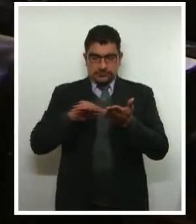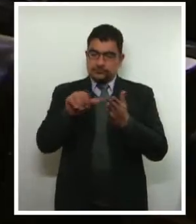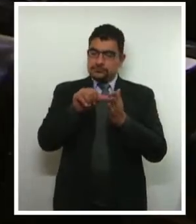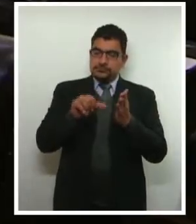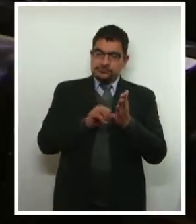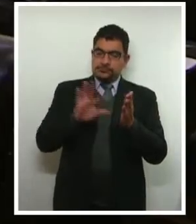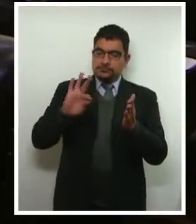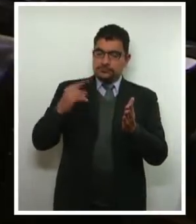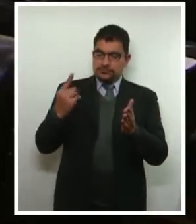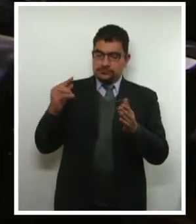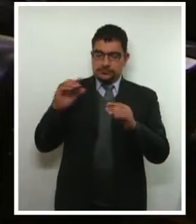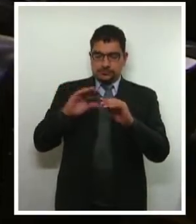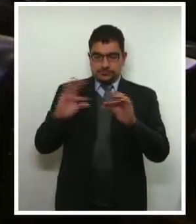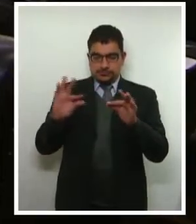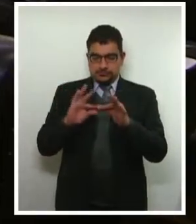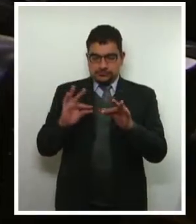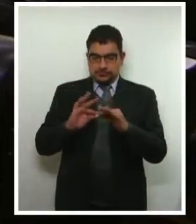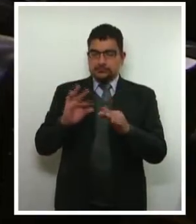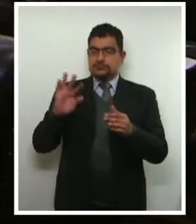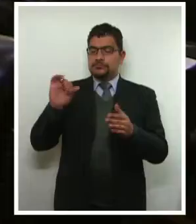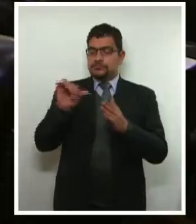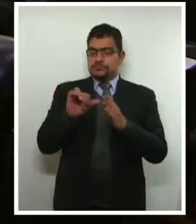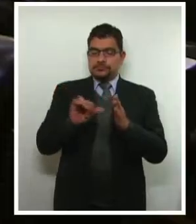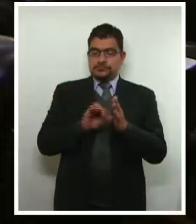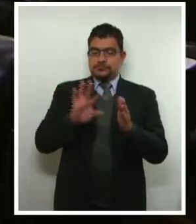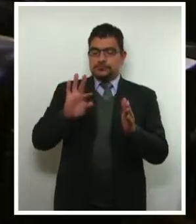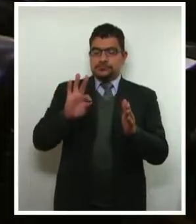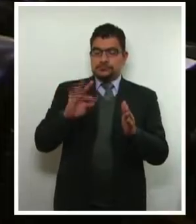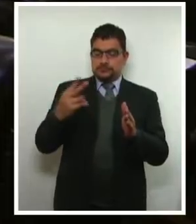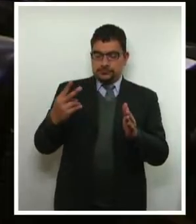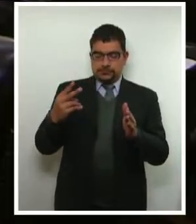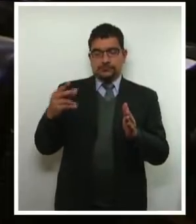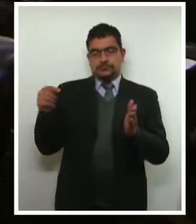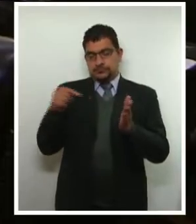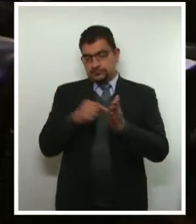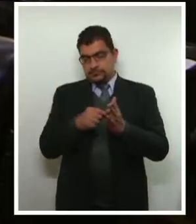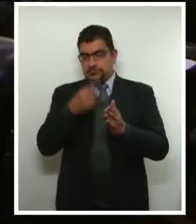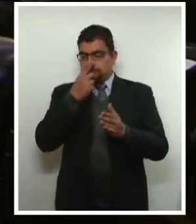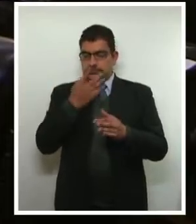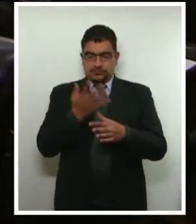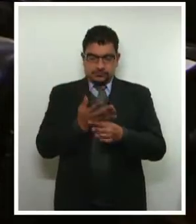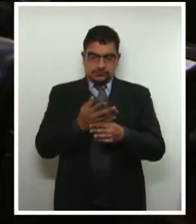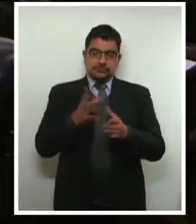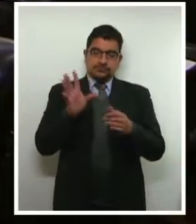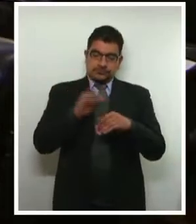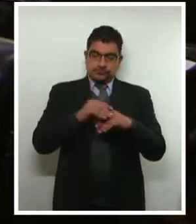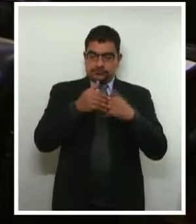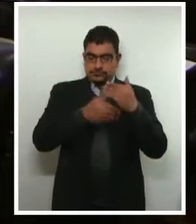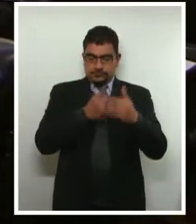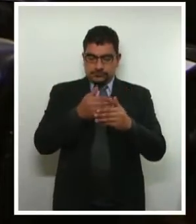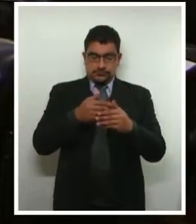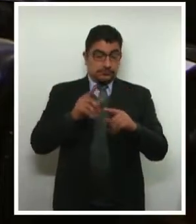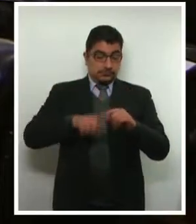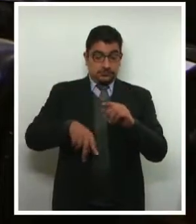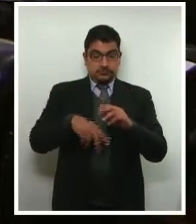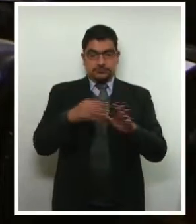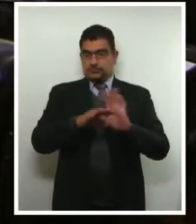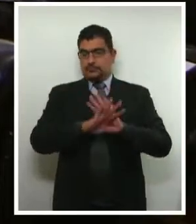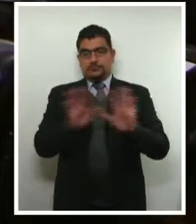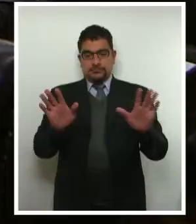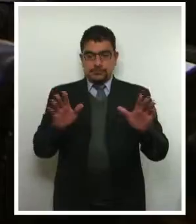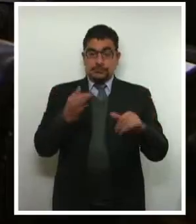artículo 41 o en el artículo 42. Y esto lo que permitió fue destrabar, toda vez que la